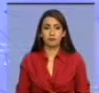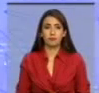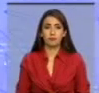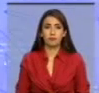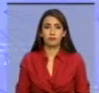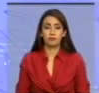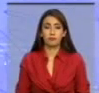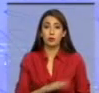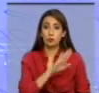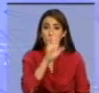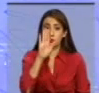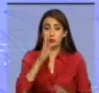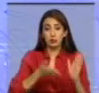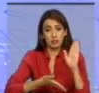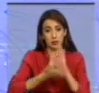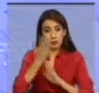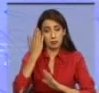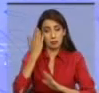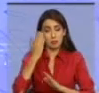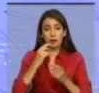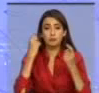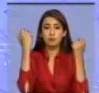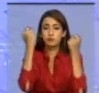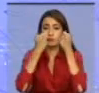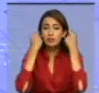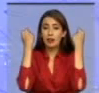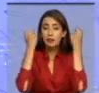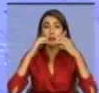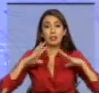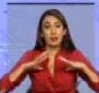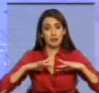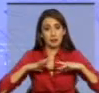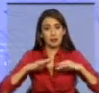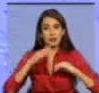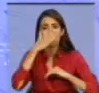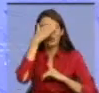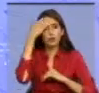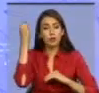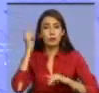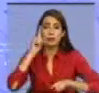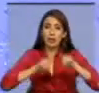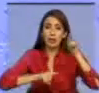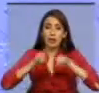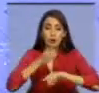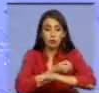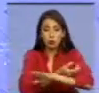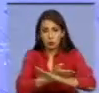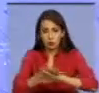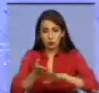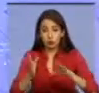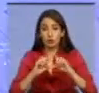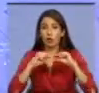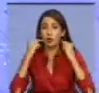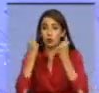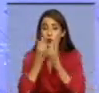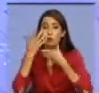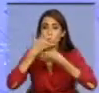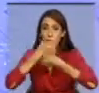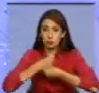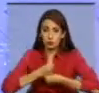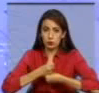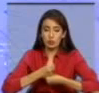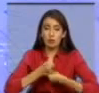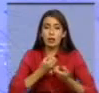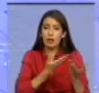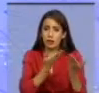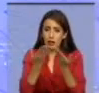si está por salir de la ciudad para disfrutar en familia de este feriado, no olvide las sugerencias que los organismos de seguridad ciudadana le hacen para que